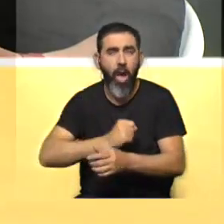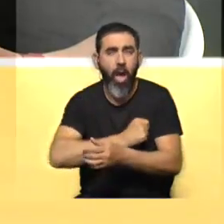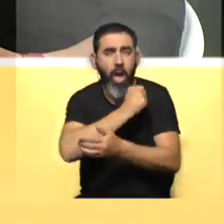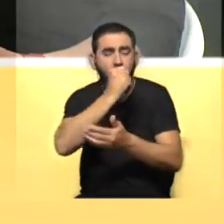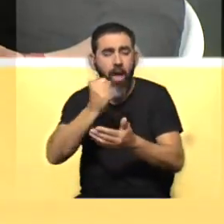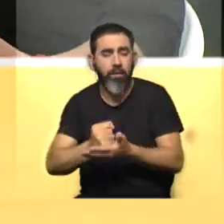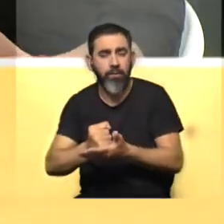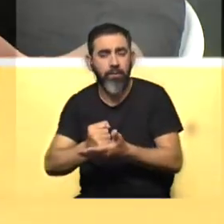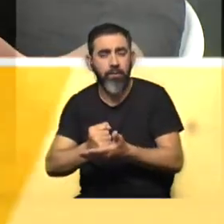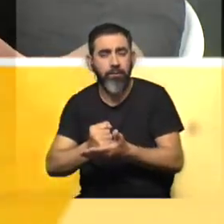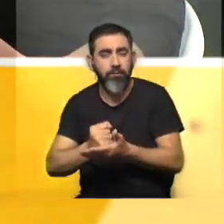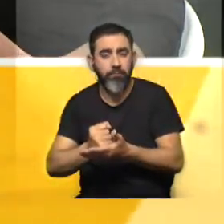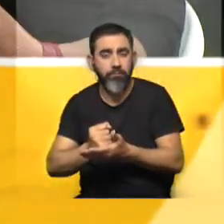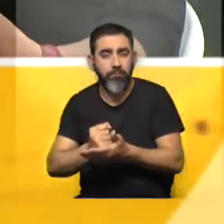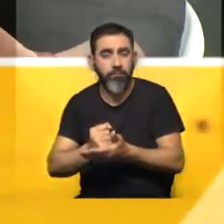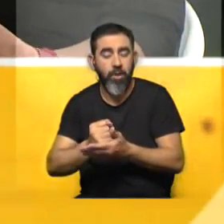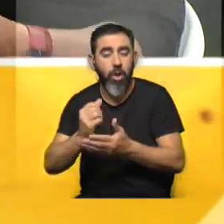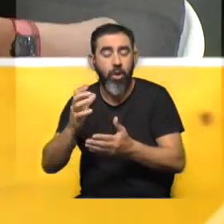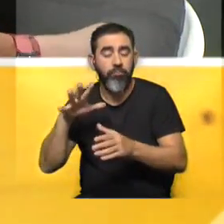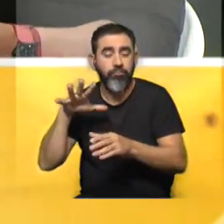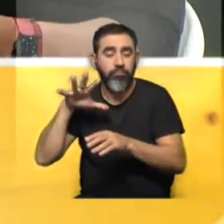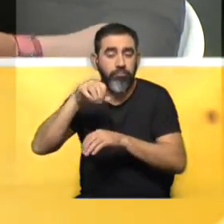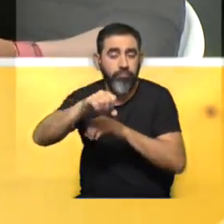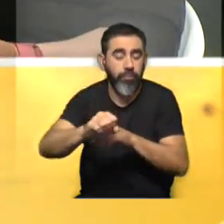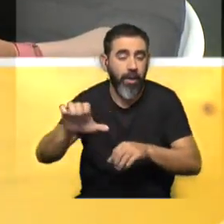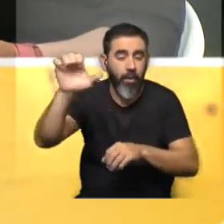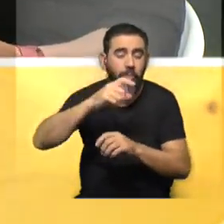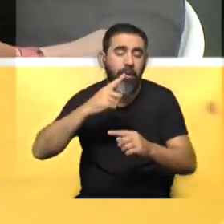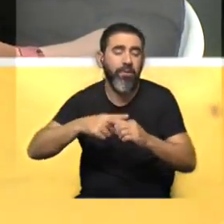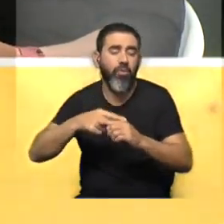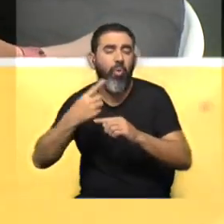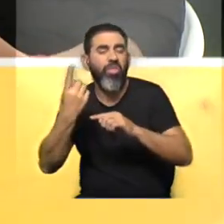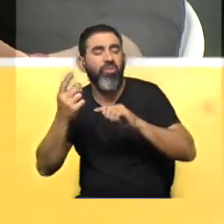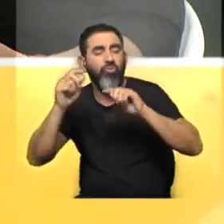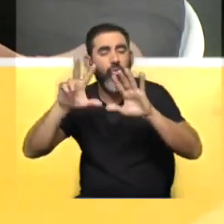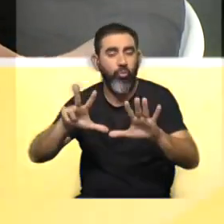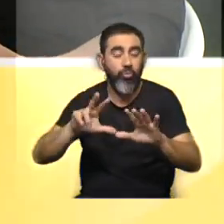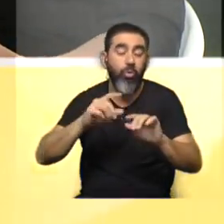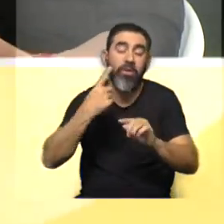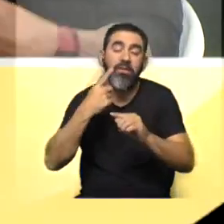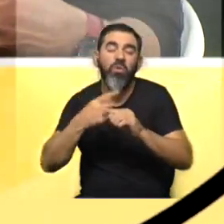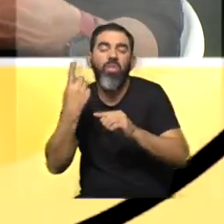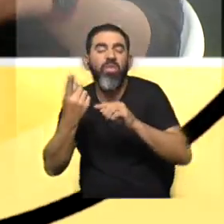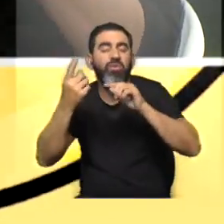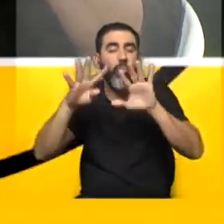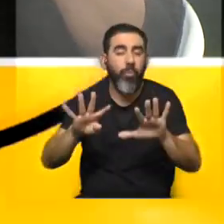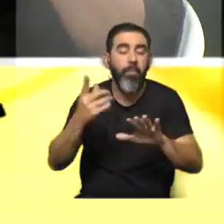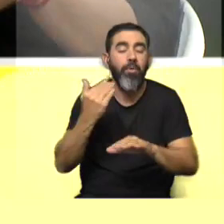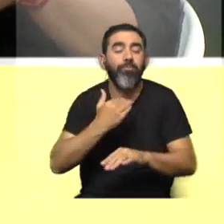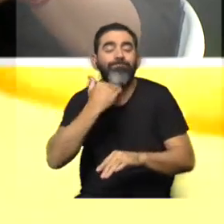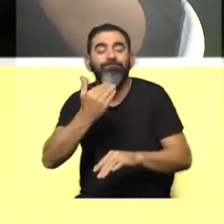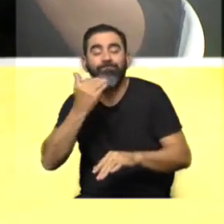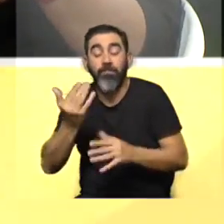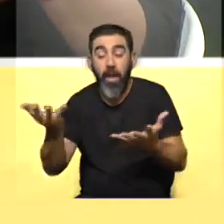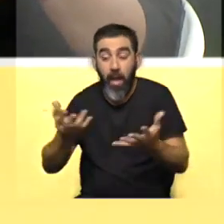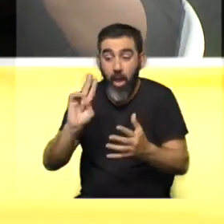momentos contemporáneos a la conquista y posterior, siglos XVIII, incluso XIX, pero no sabemos en lo que hoy